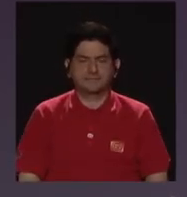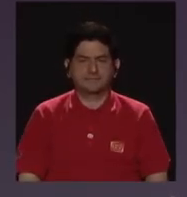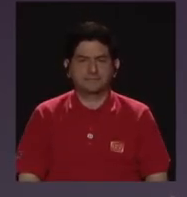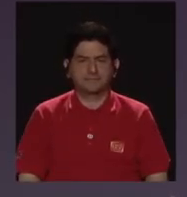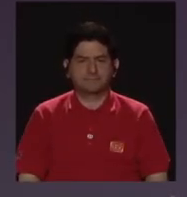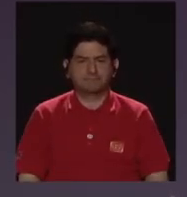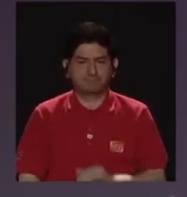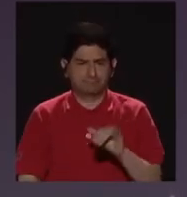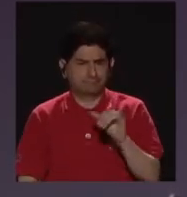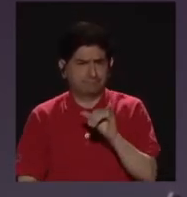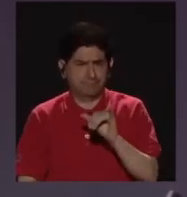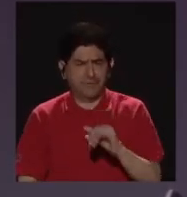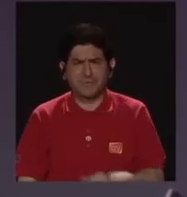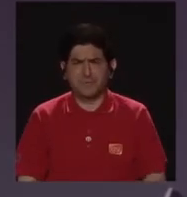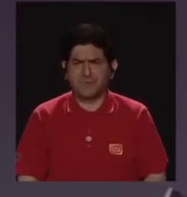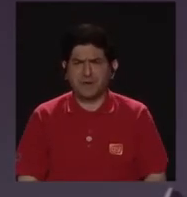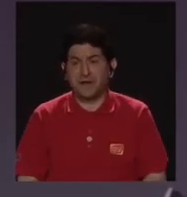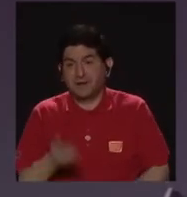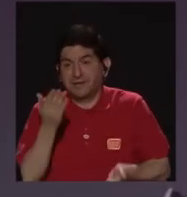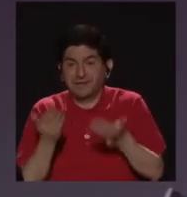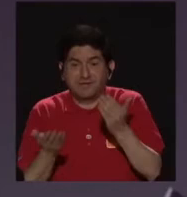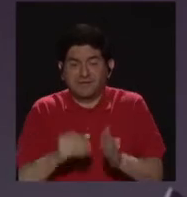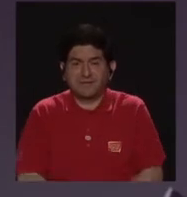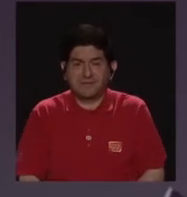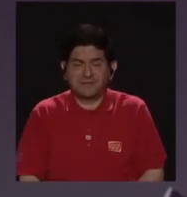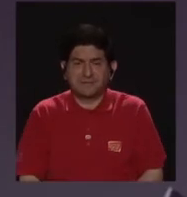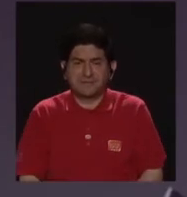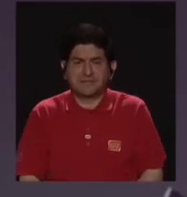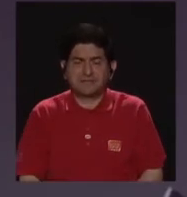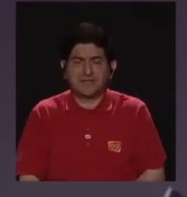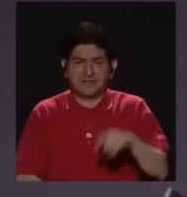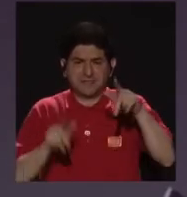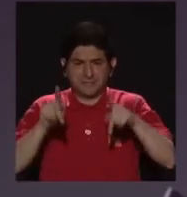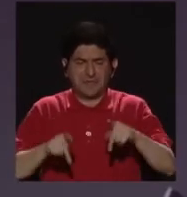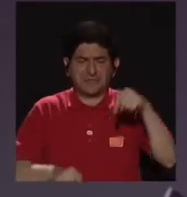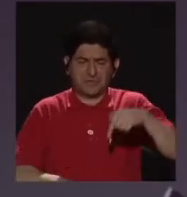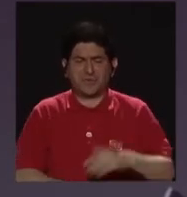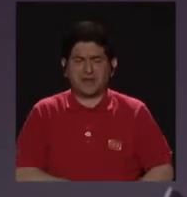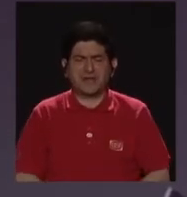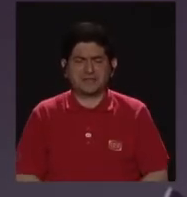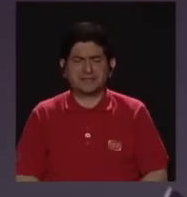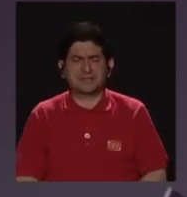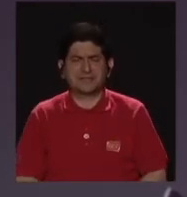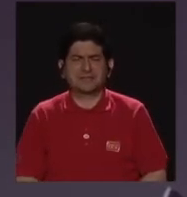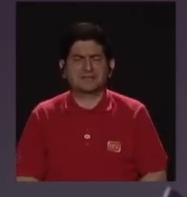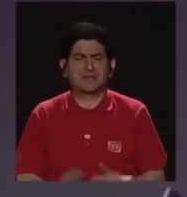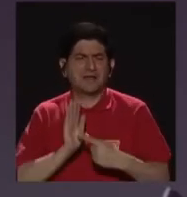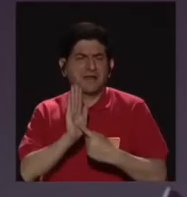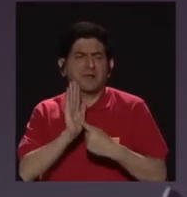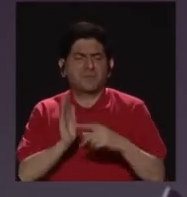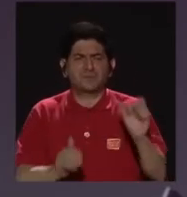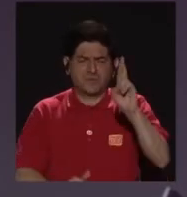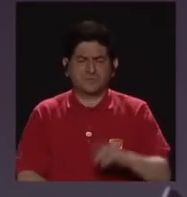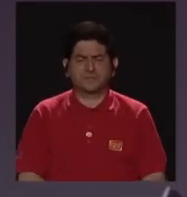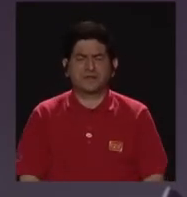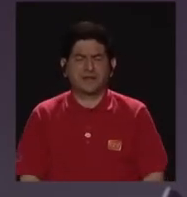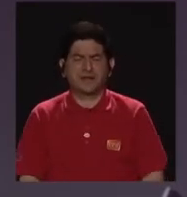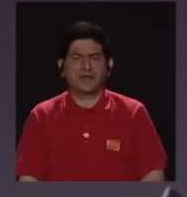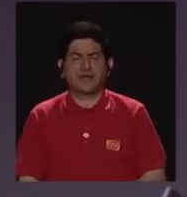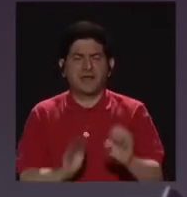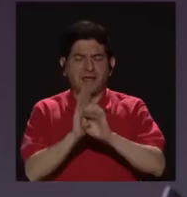con algunas algunos elementos de la farándula costarricense como por ejemplo jale brain